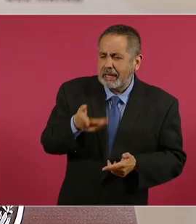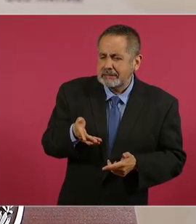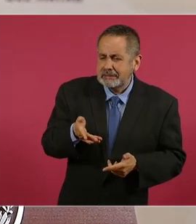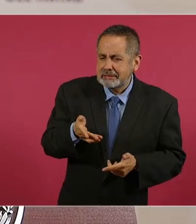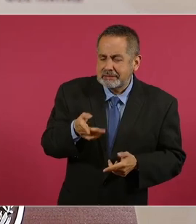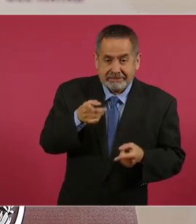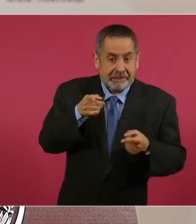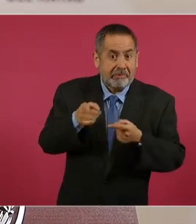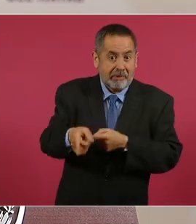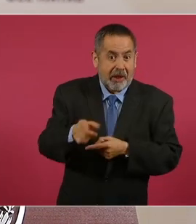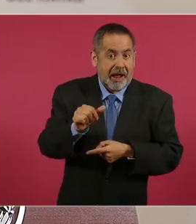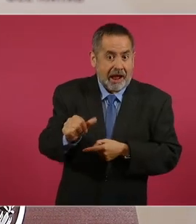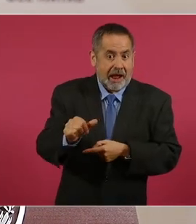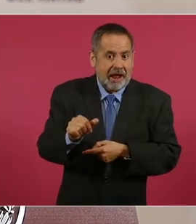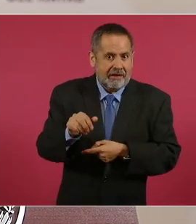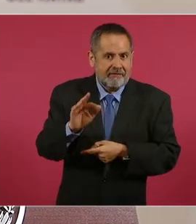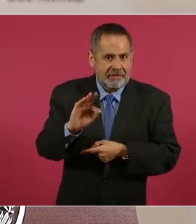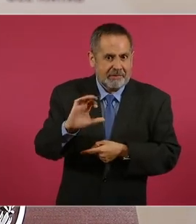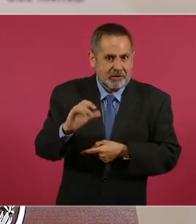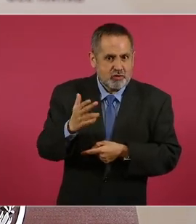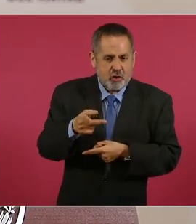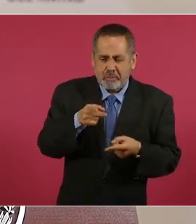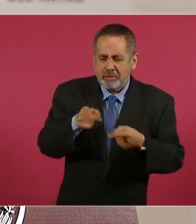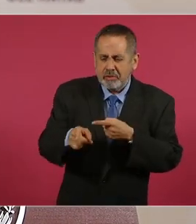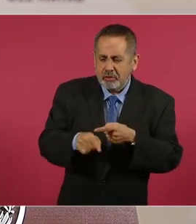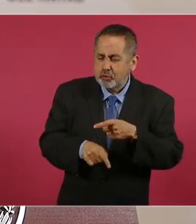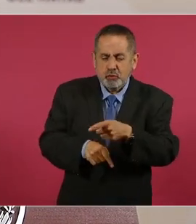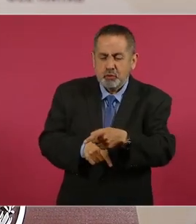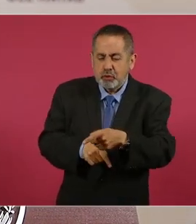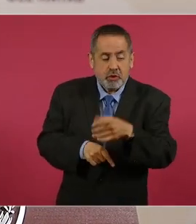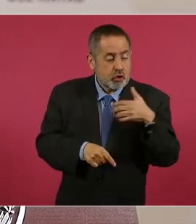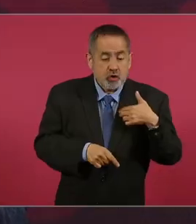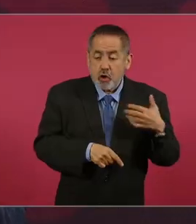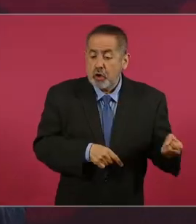Si no te tenemos para eso,